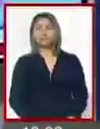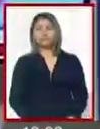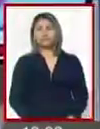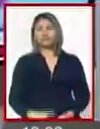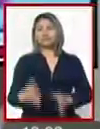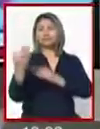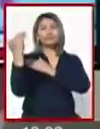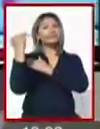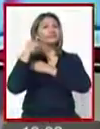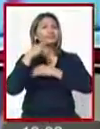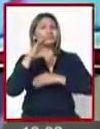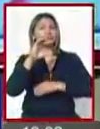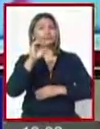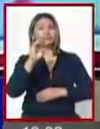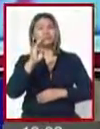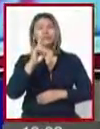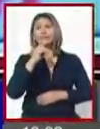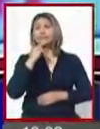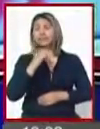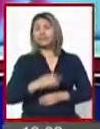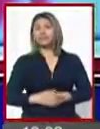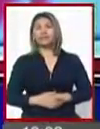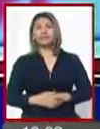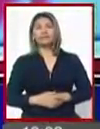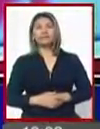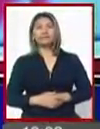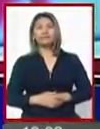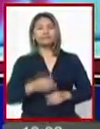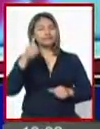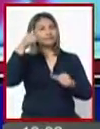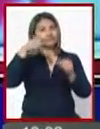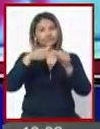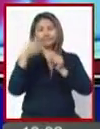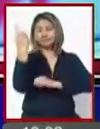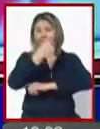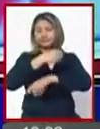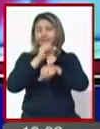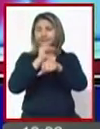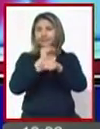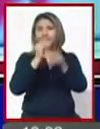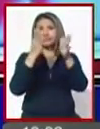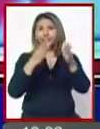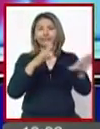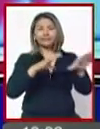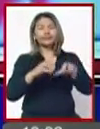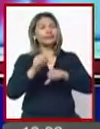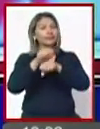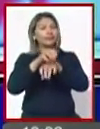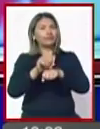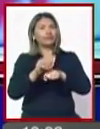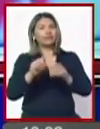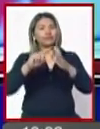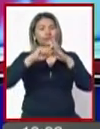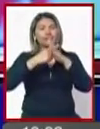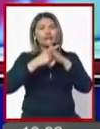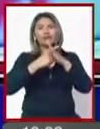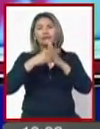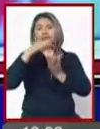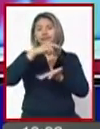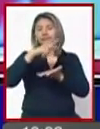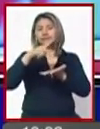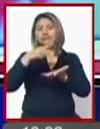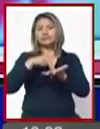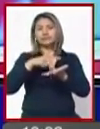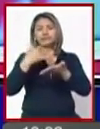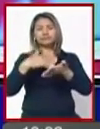Y aquí en Santa Cruz, la Central Obrera Departamental, en conmemoración al Día del Trabajador, realizará una marcha que partirá desde la Plaza